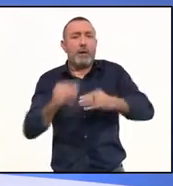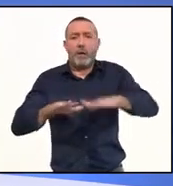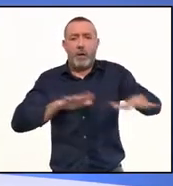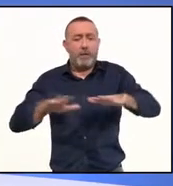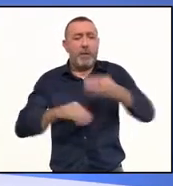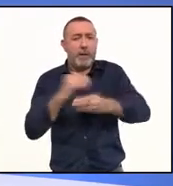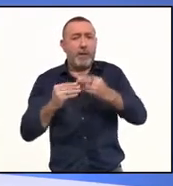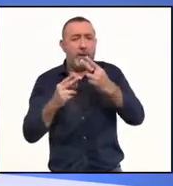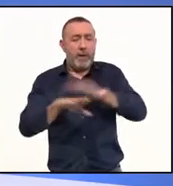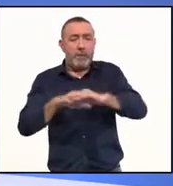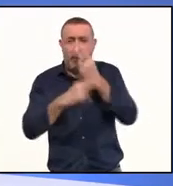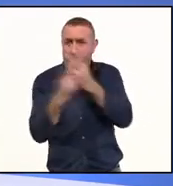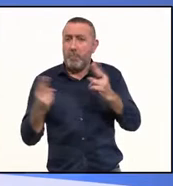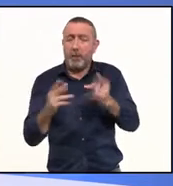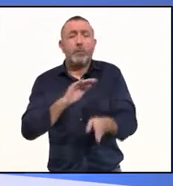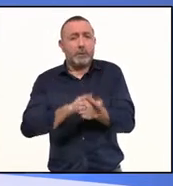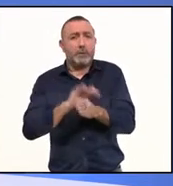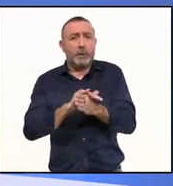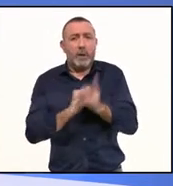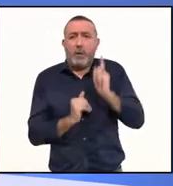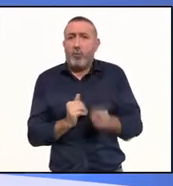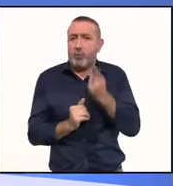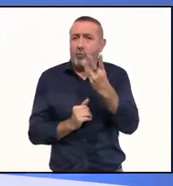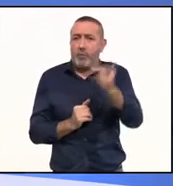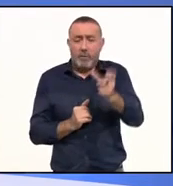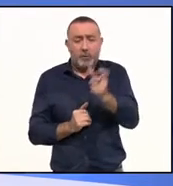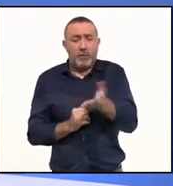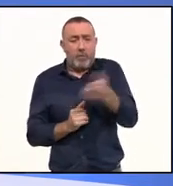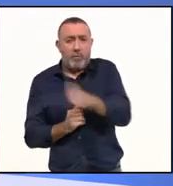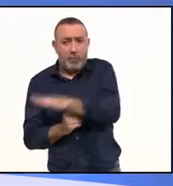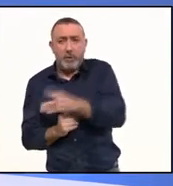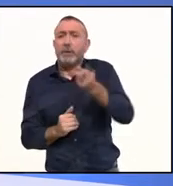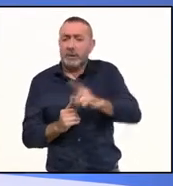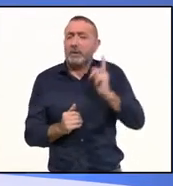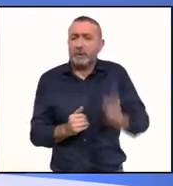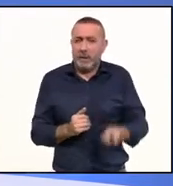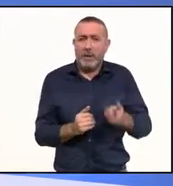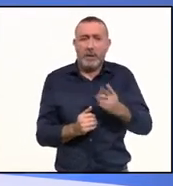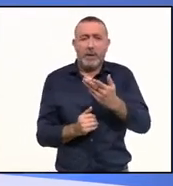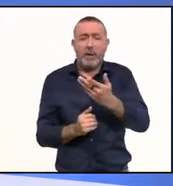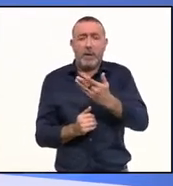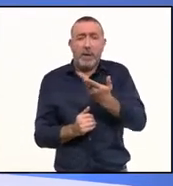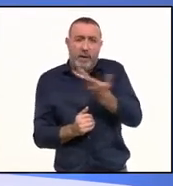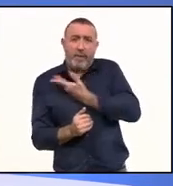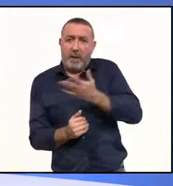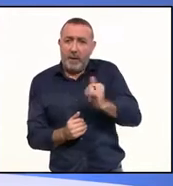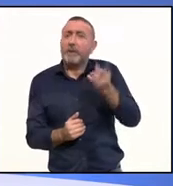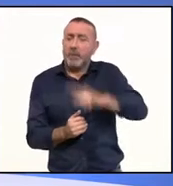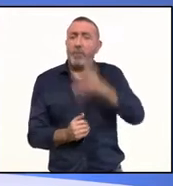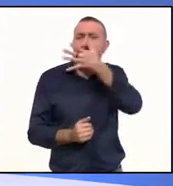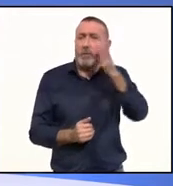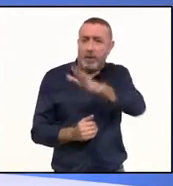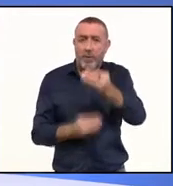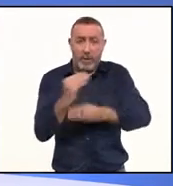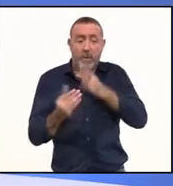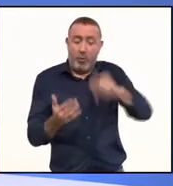siguen sumándose muertas y siguen sumándose delitos y sigue habiendo denuncias y lo que está claro y es lo que queremos analizar